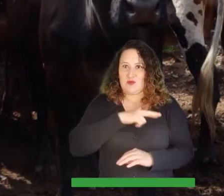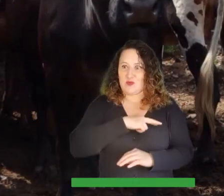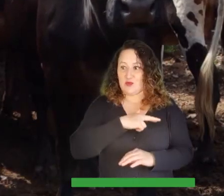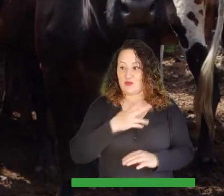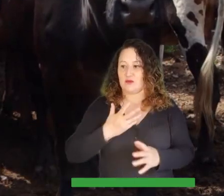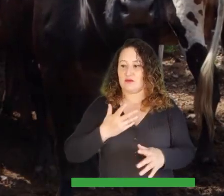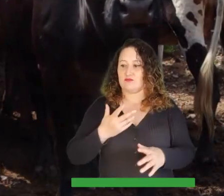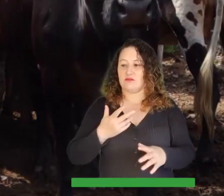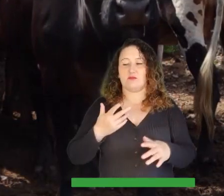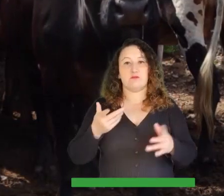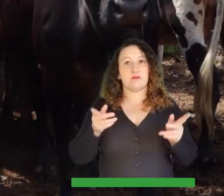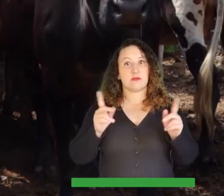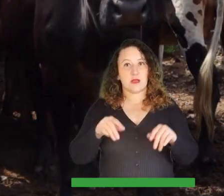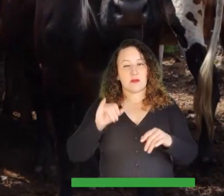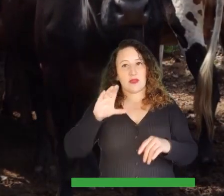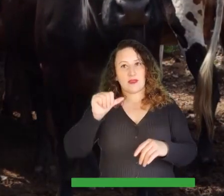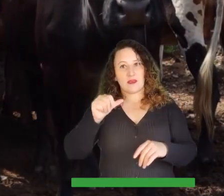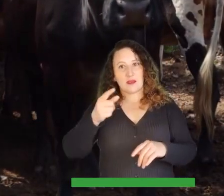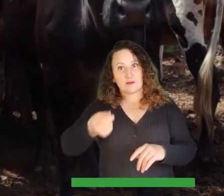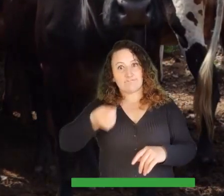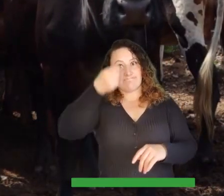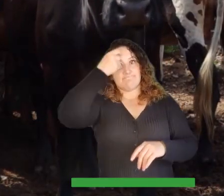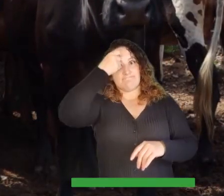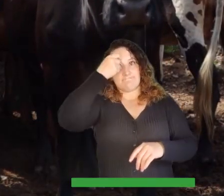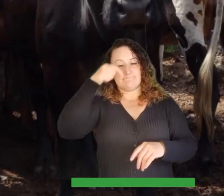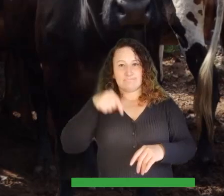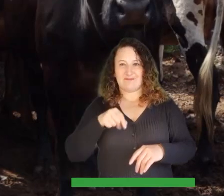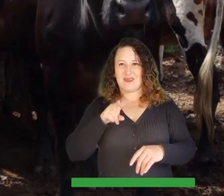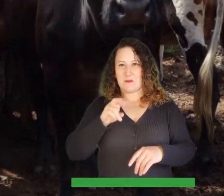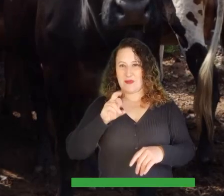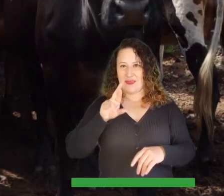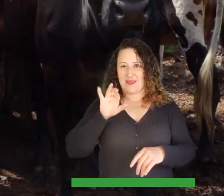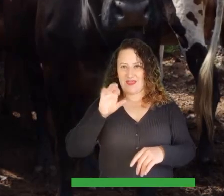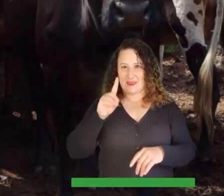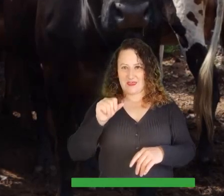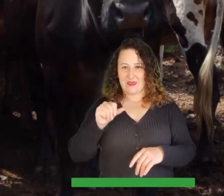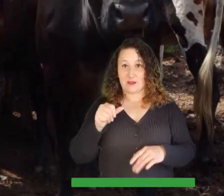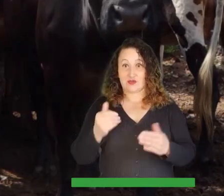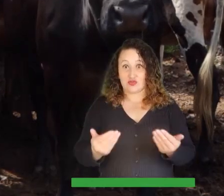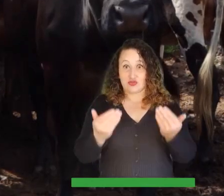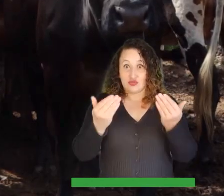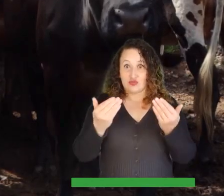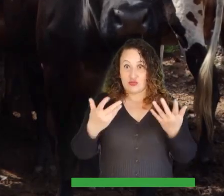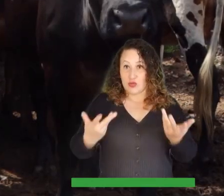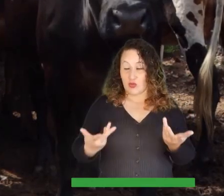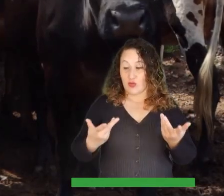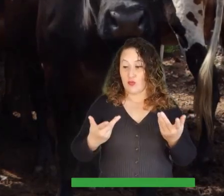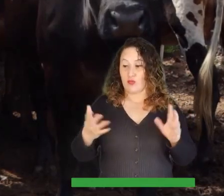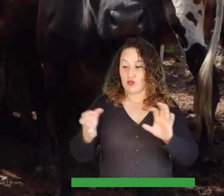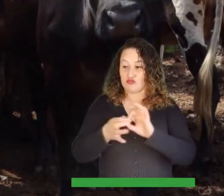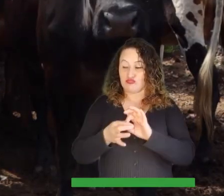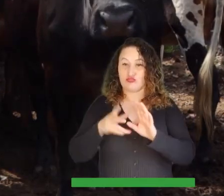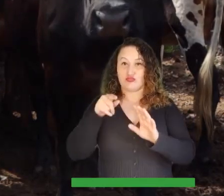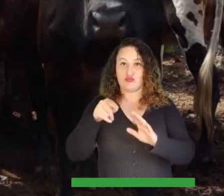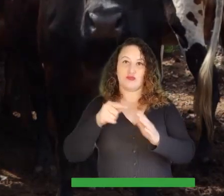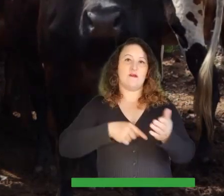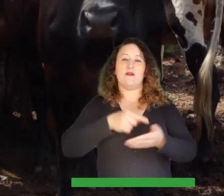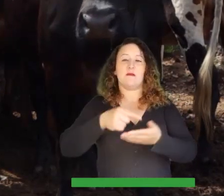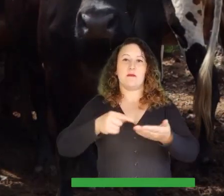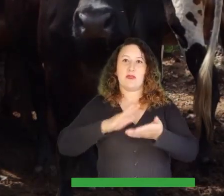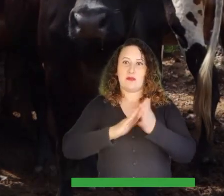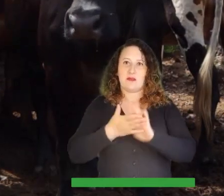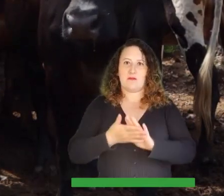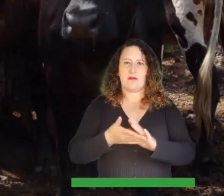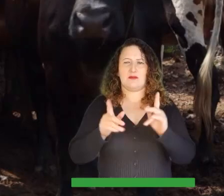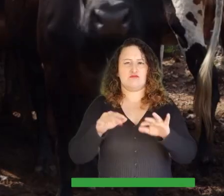el ICA haya tenido en cuenta a nuestra vereda La Unión y a la finca San Luis y a los firmantes, eso ha sido